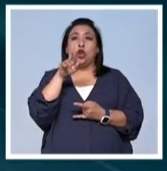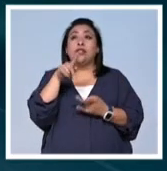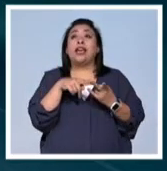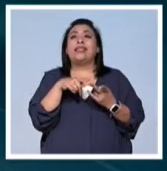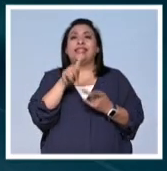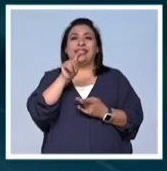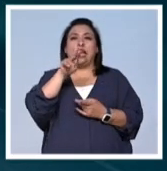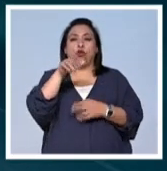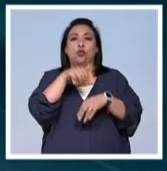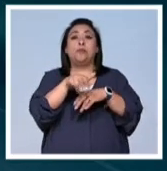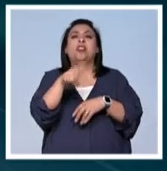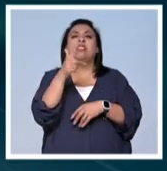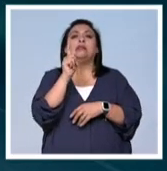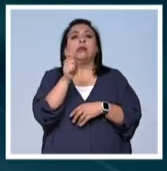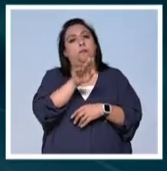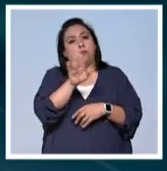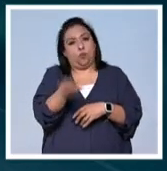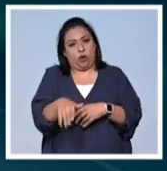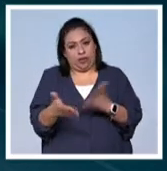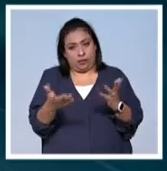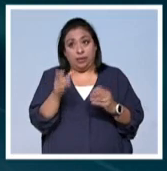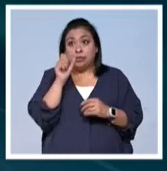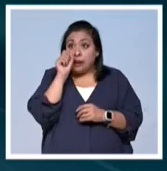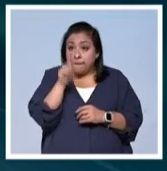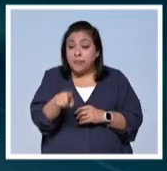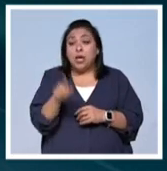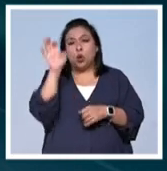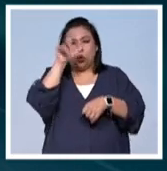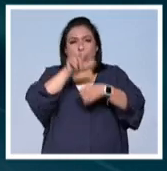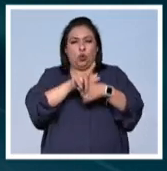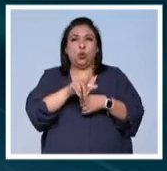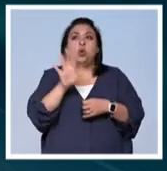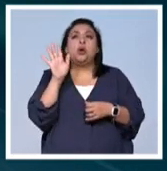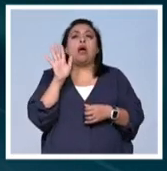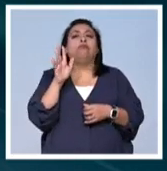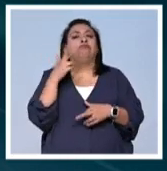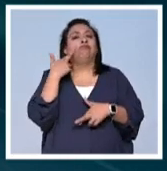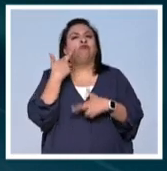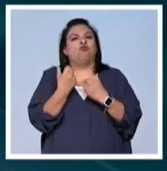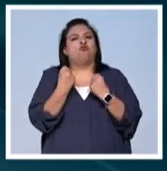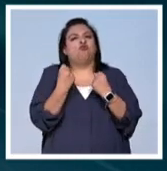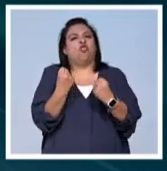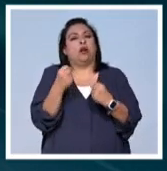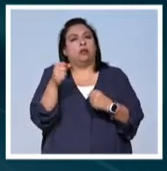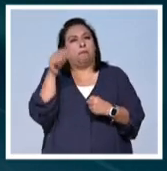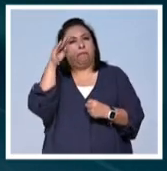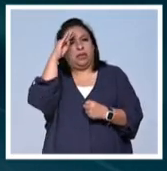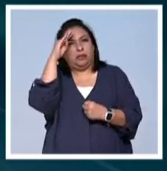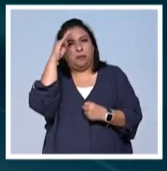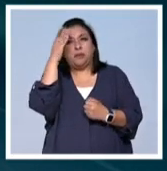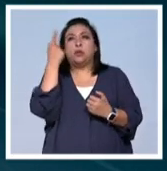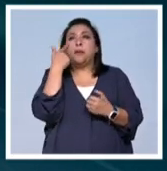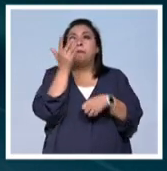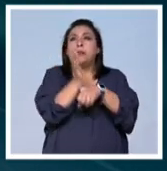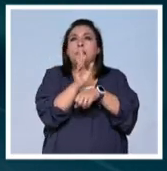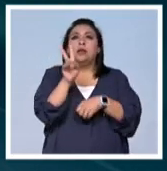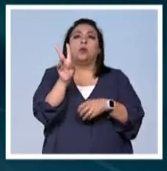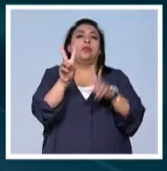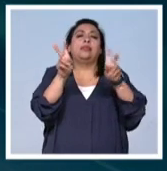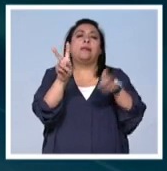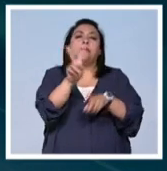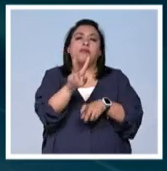el número 13 significa la muerte si a esto le sumamos que la cultura popular se ha encargado de potenciar estas creencias con películas como Viernes